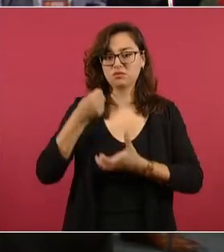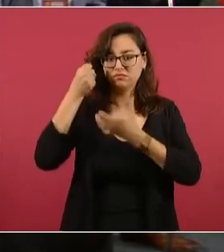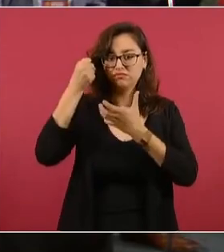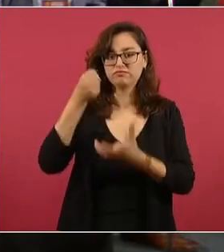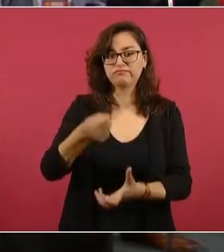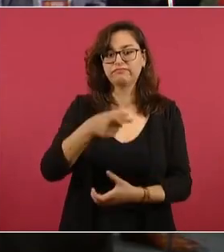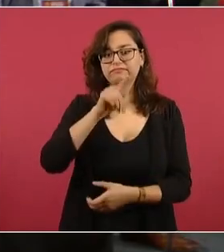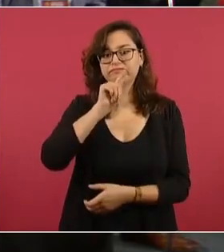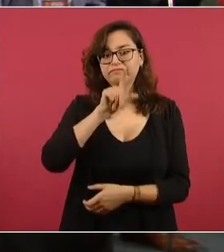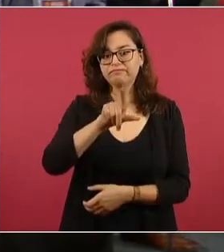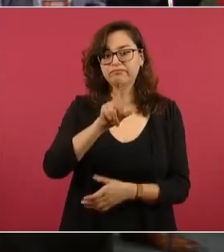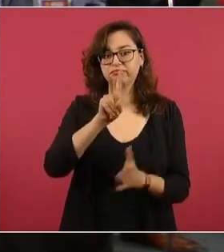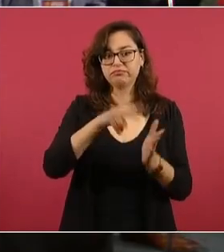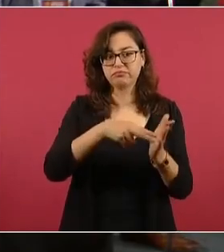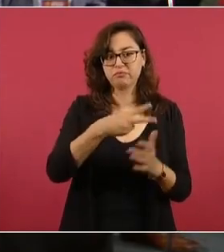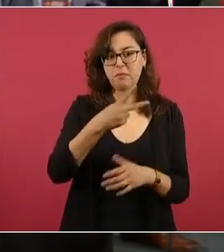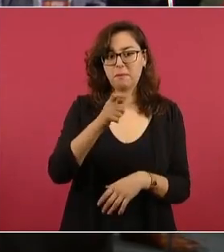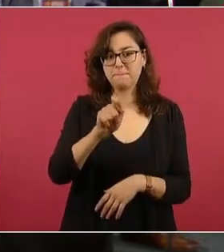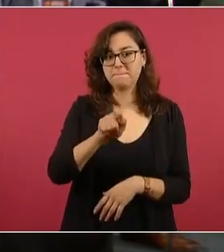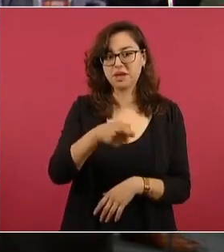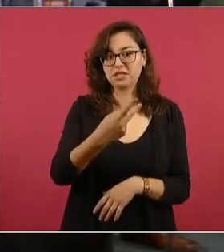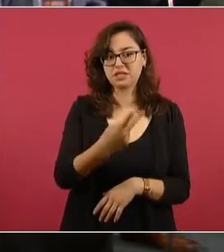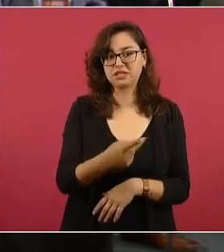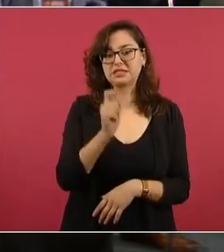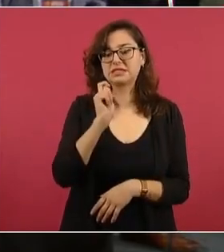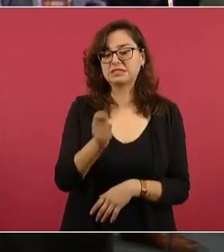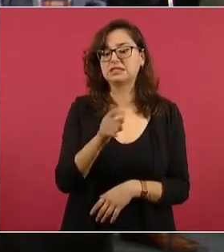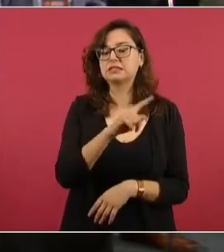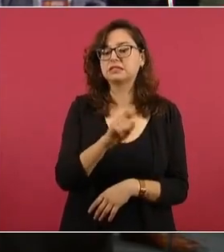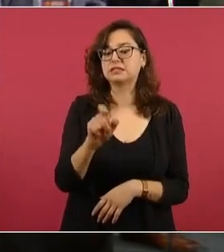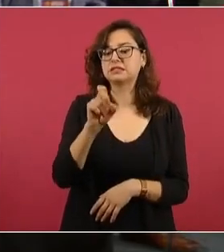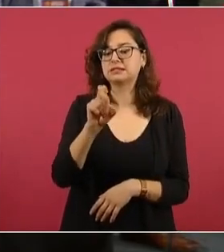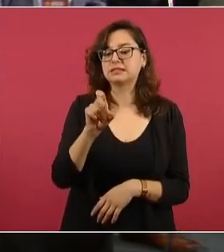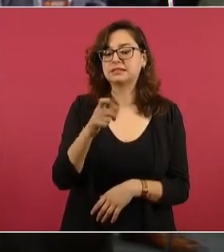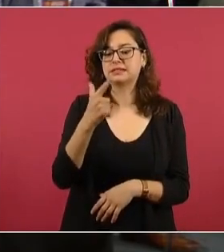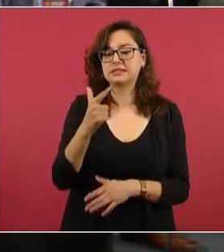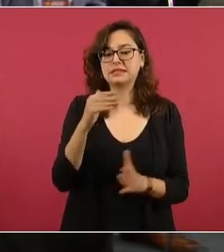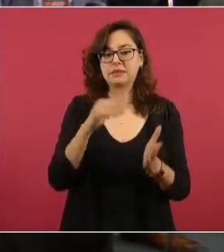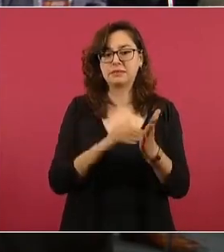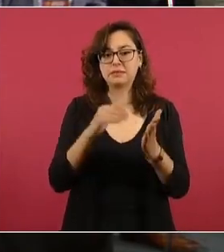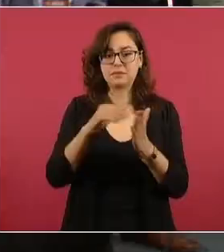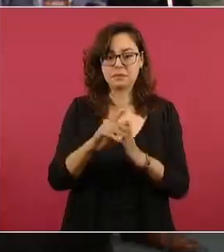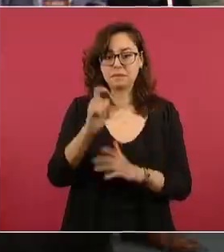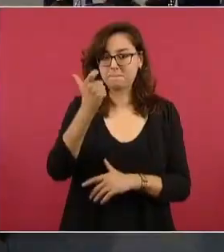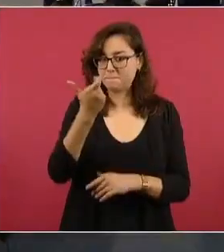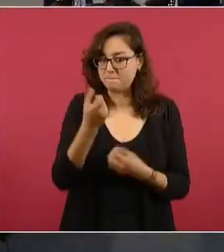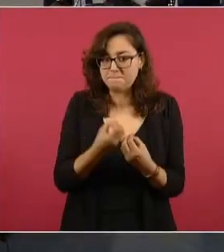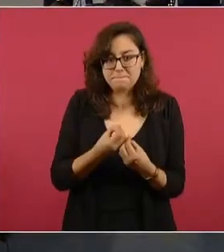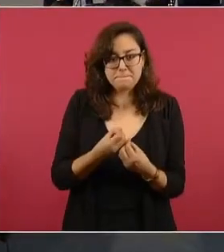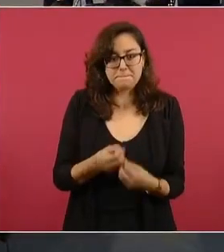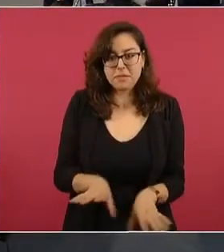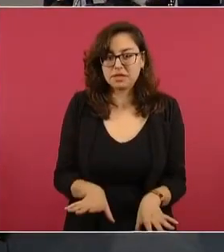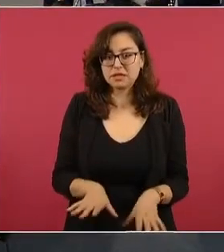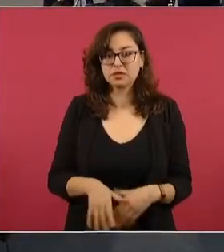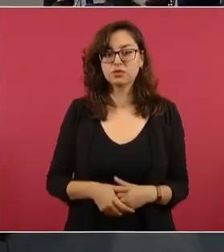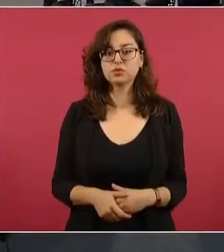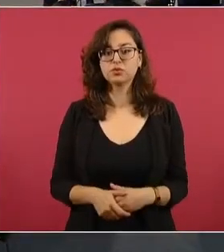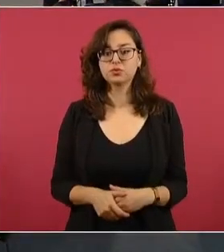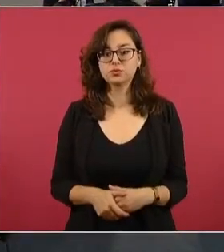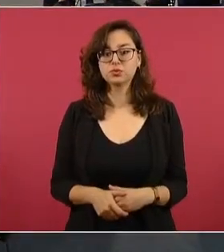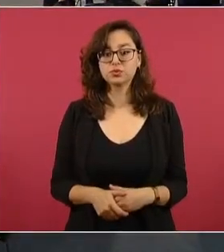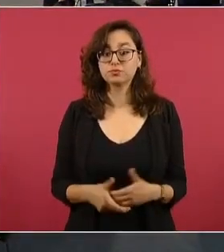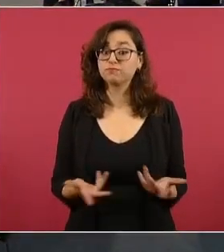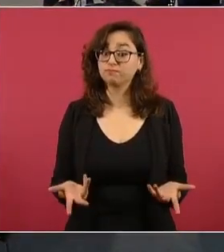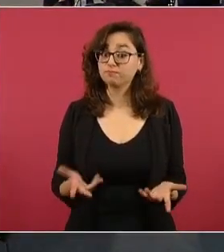de Jalisco de 2022. Estoy hablando de 137,000 millones de pesos. Algo va a pasar